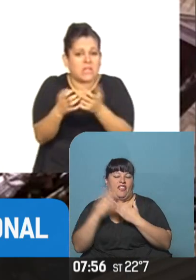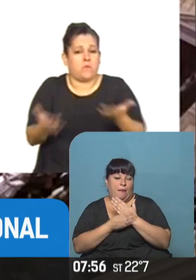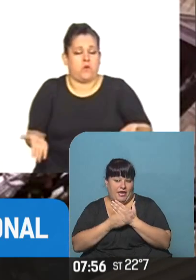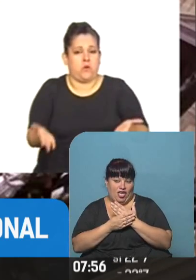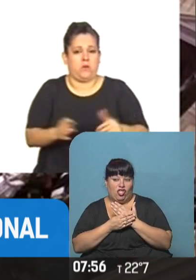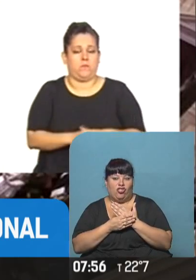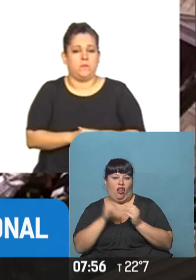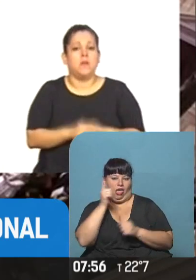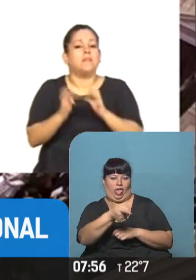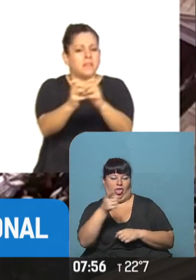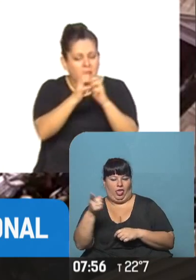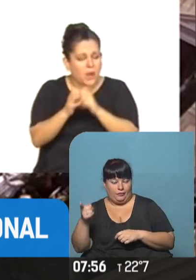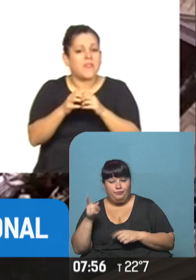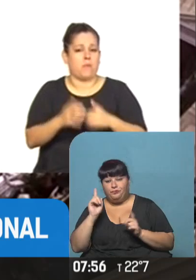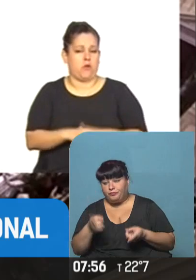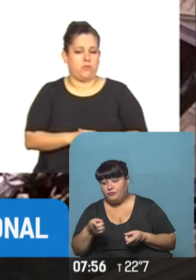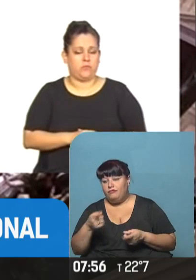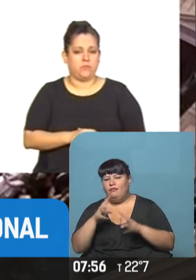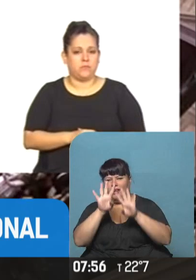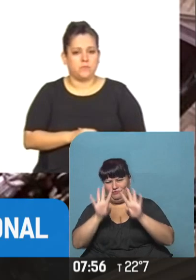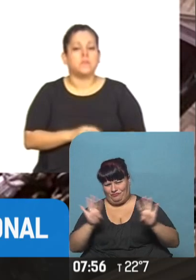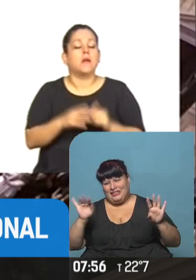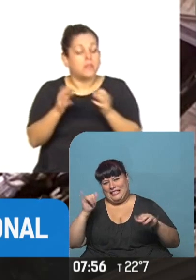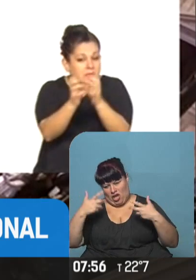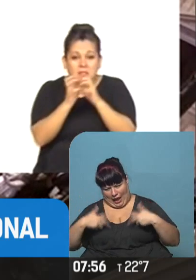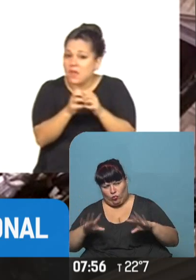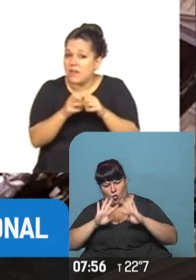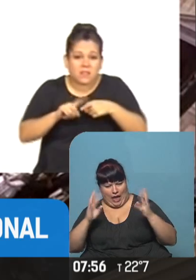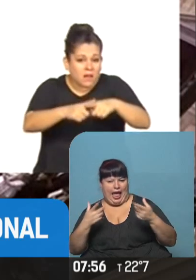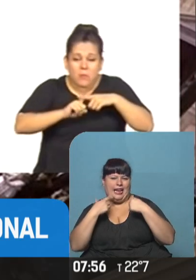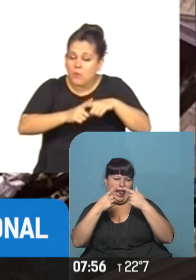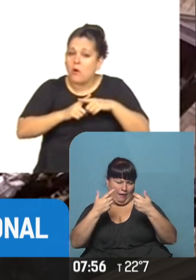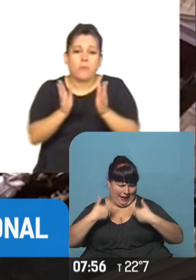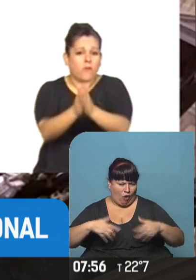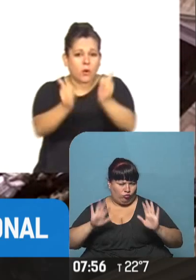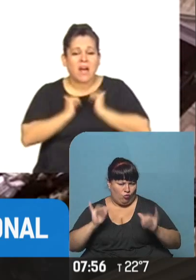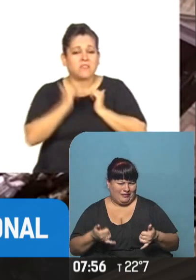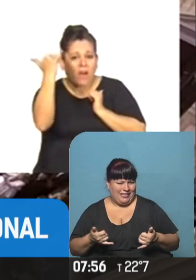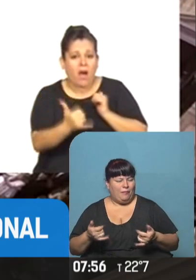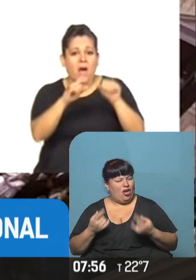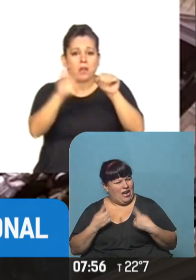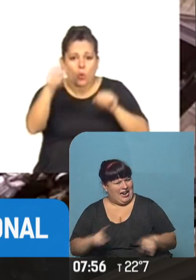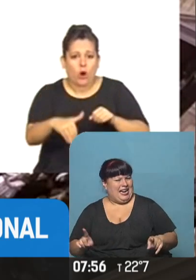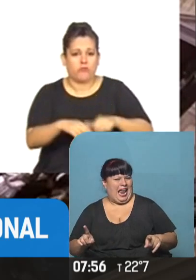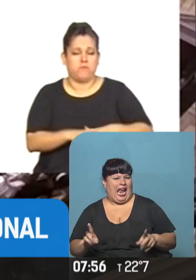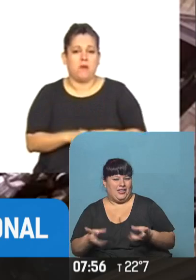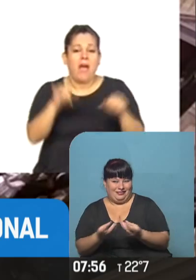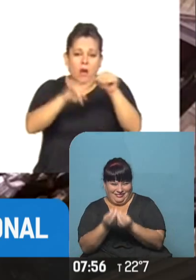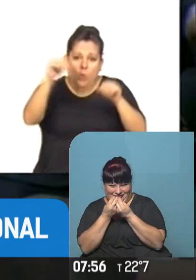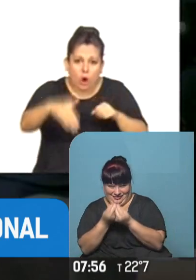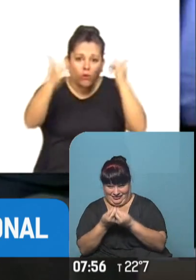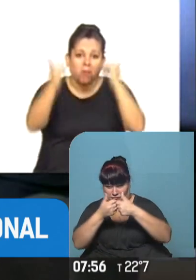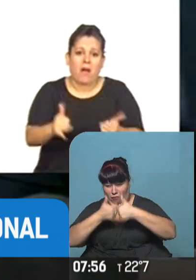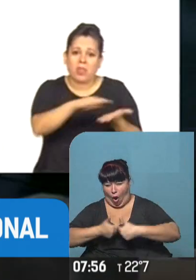los acusó, ¿no? Es habitual que haya vallas, es habitual que haya manifestaciones, no es habitual que haya la cantidad